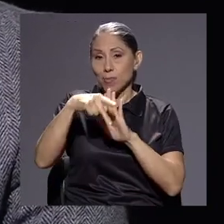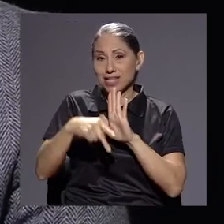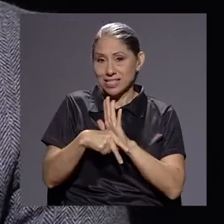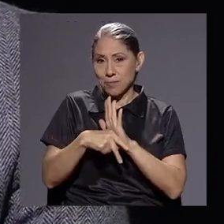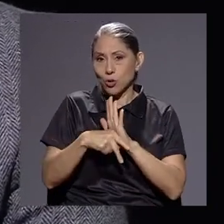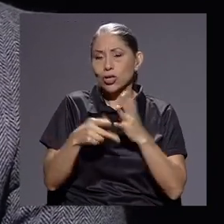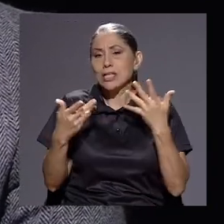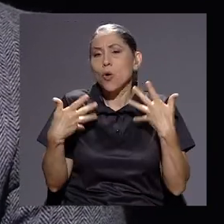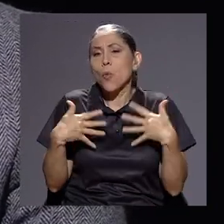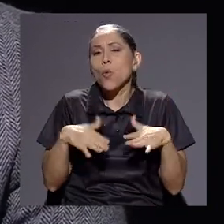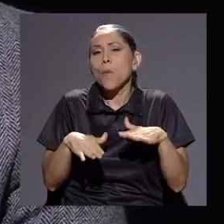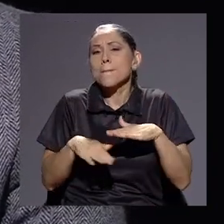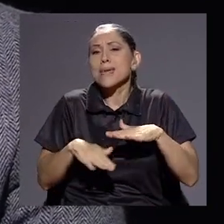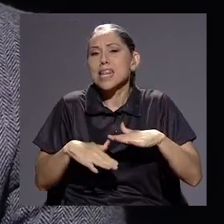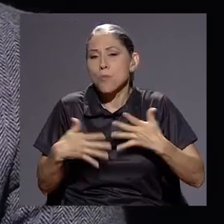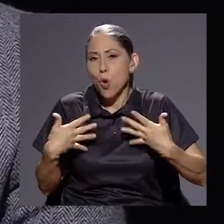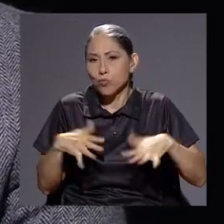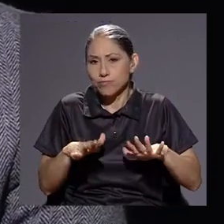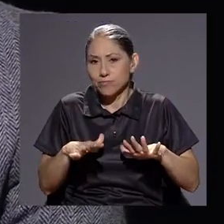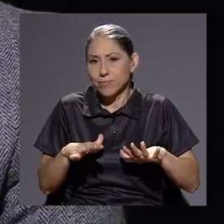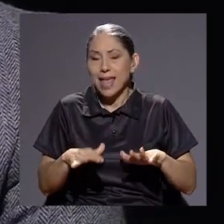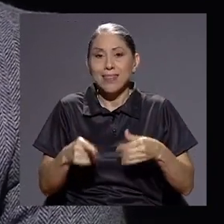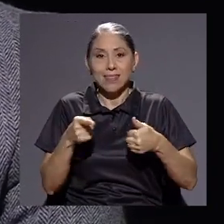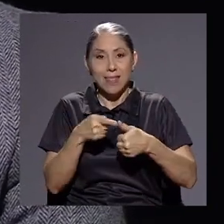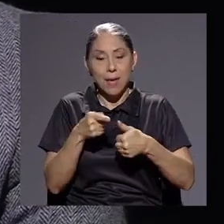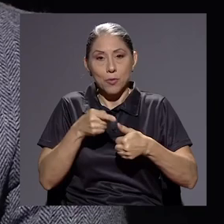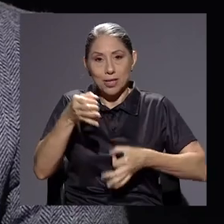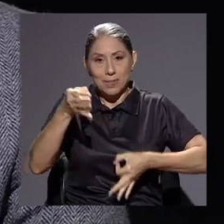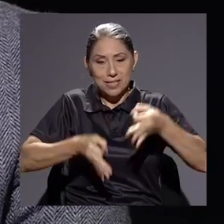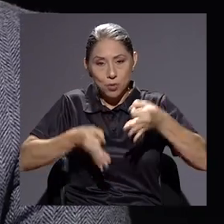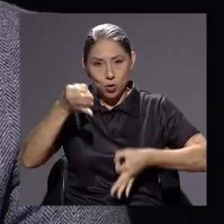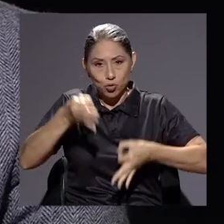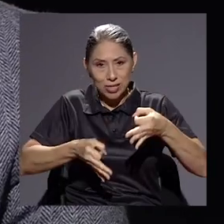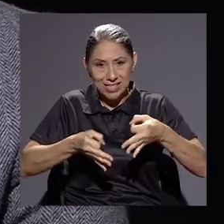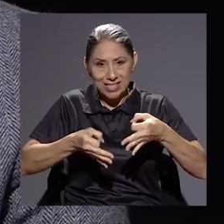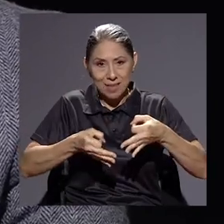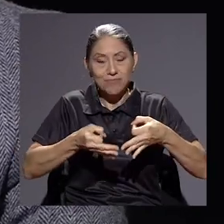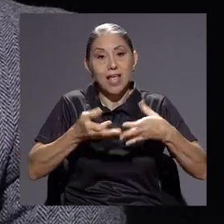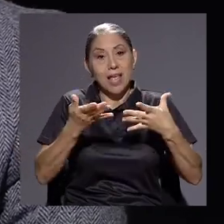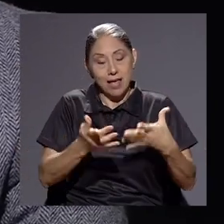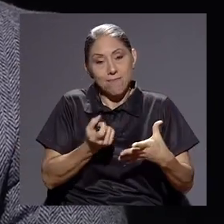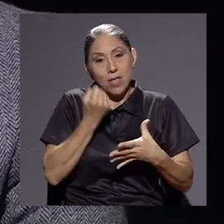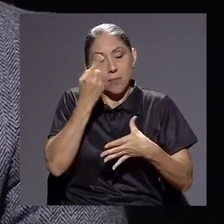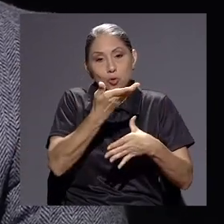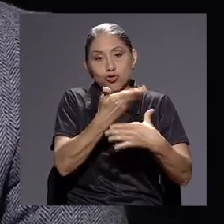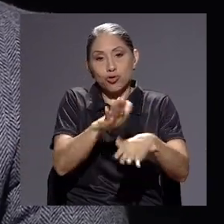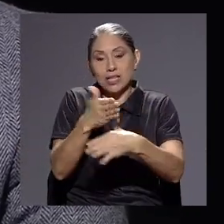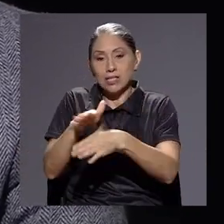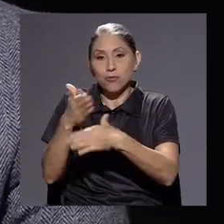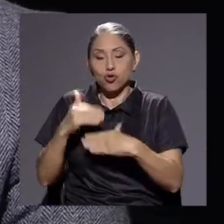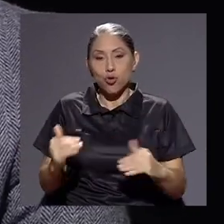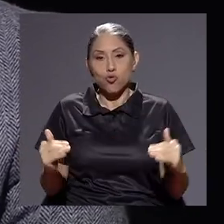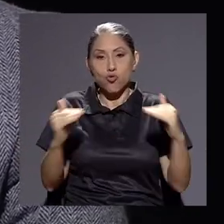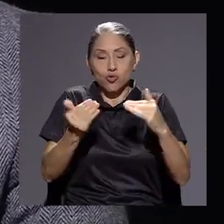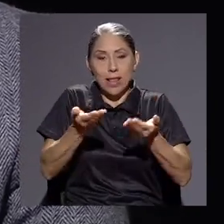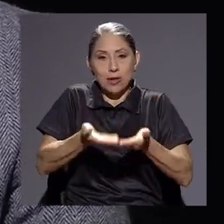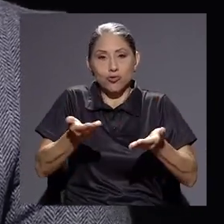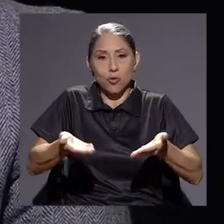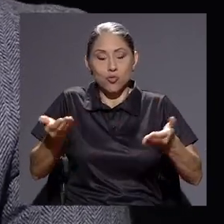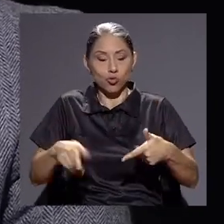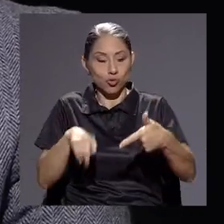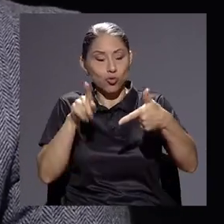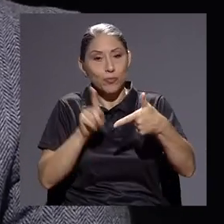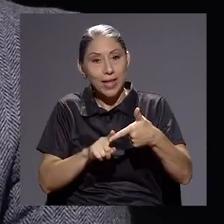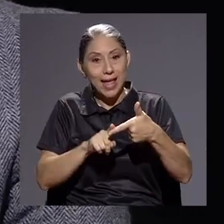son como un mínimo, unos principios rectores. Tenemos el principio de justicia, que es la distribución, o podemos entenderlo como una distribución justa de los recursos. Así